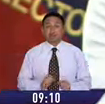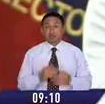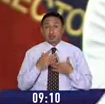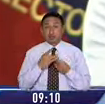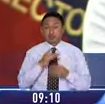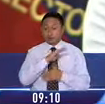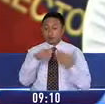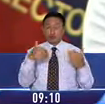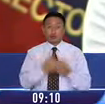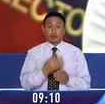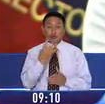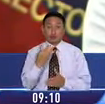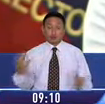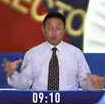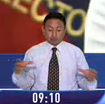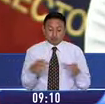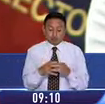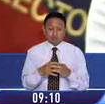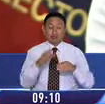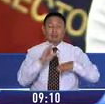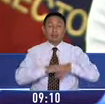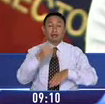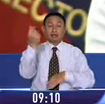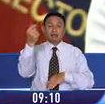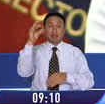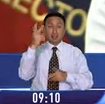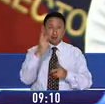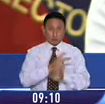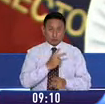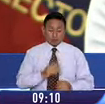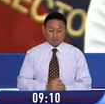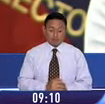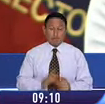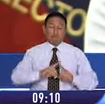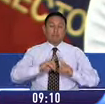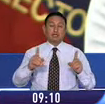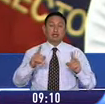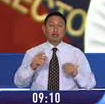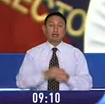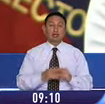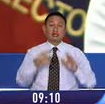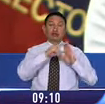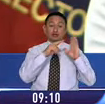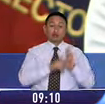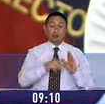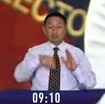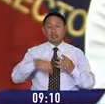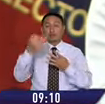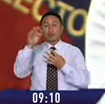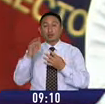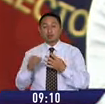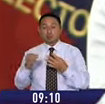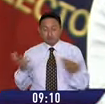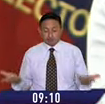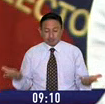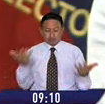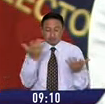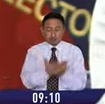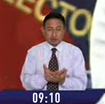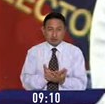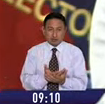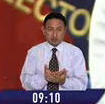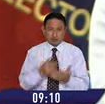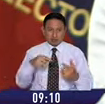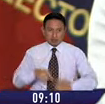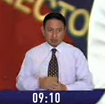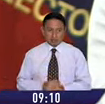juntar los procesos por temas de presupuesto. Sin embargo, hay mandatos que por el presupuesto no puede estar por encima de